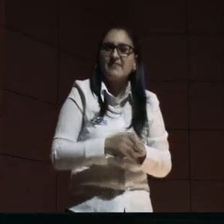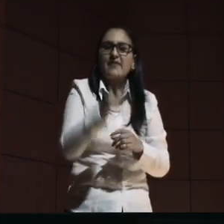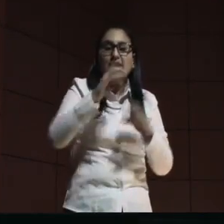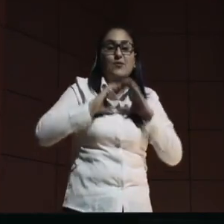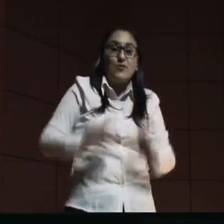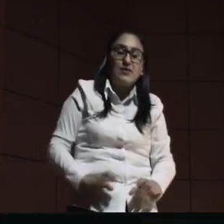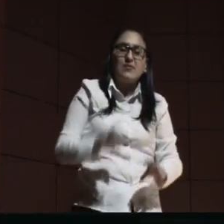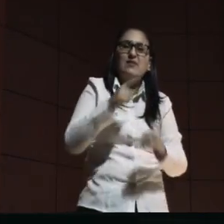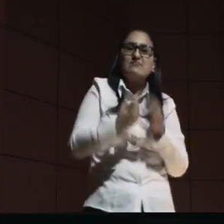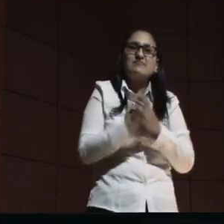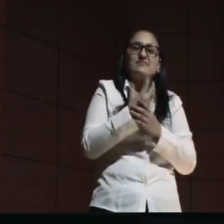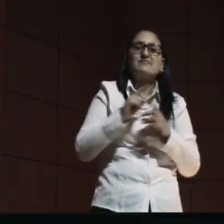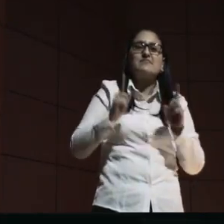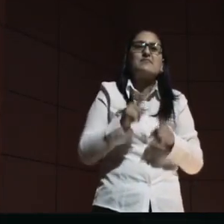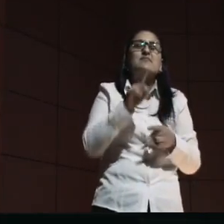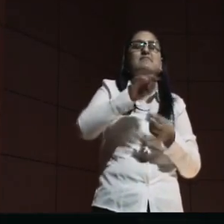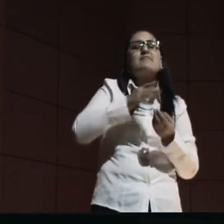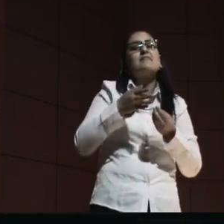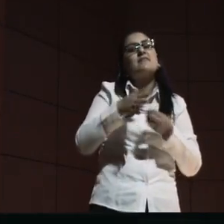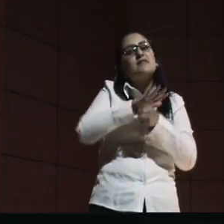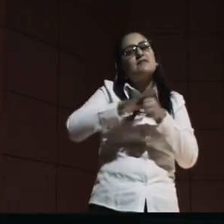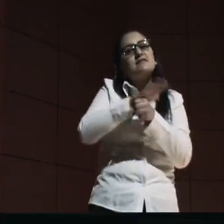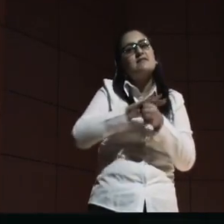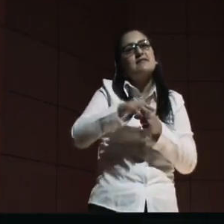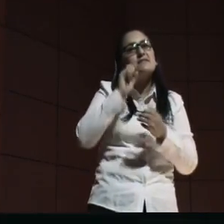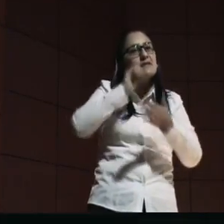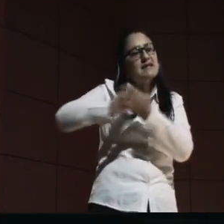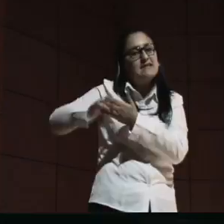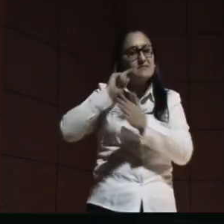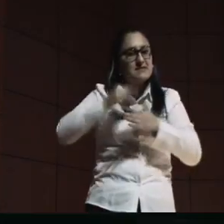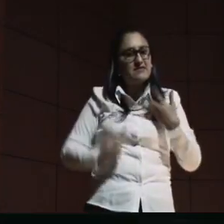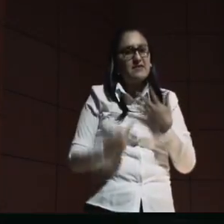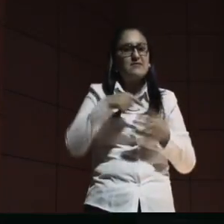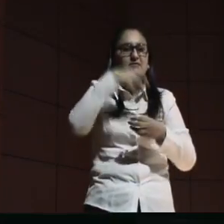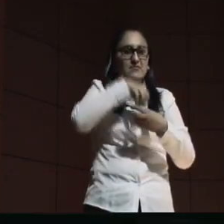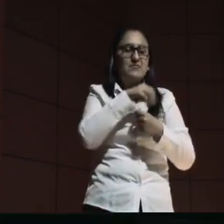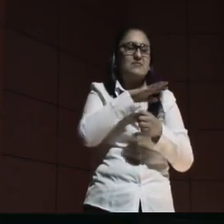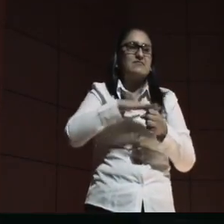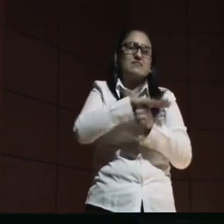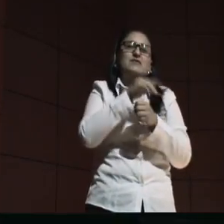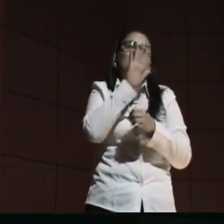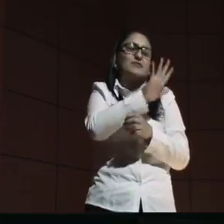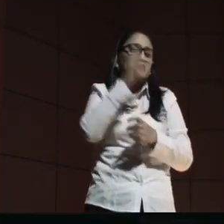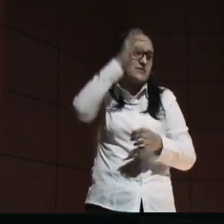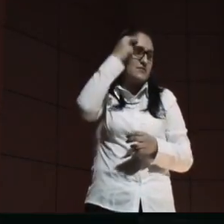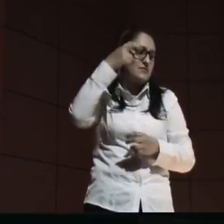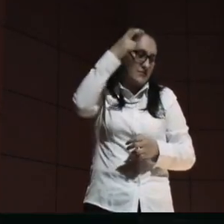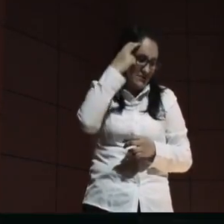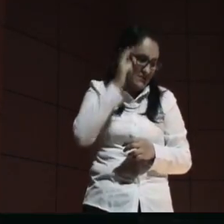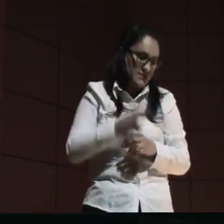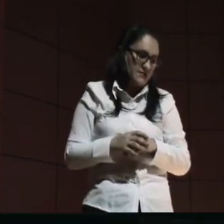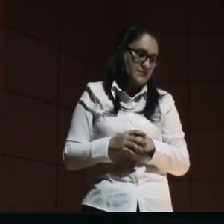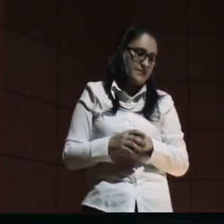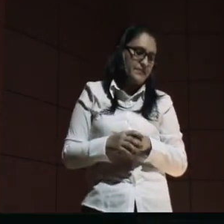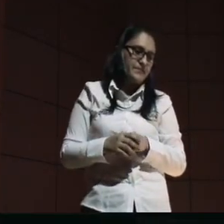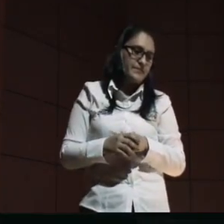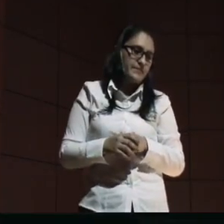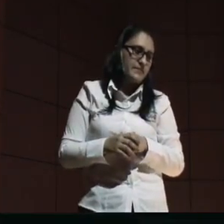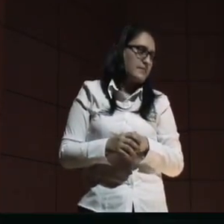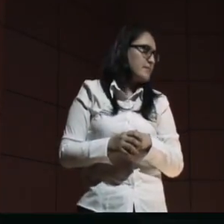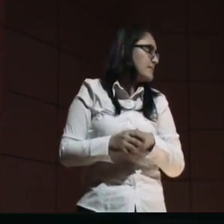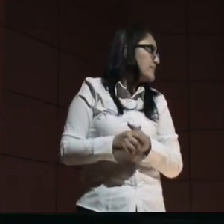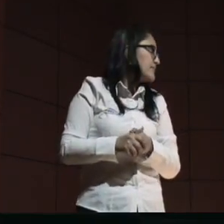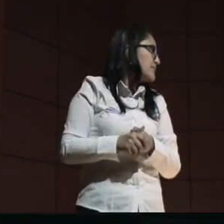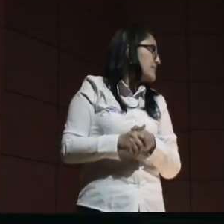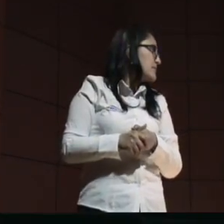El cuerpo se produce a partir de condiciones materiales específicas en un medio concreto de conocimiento. Abro comillas. Desde